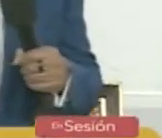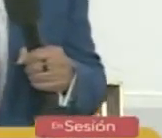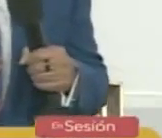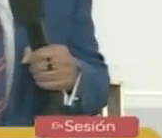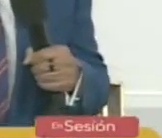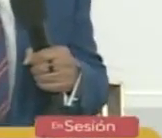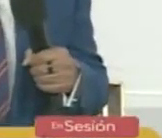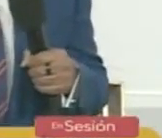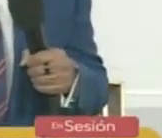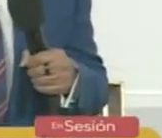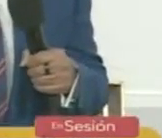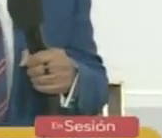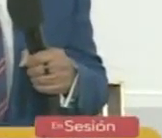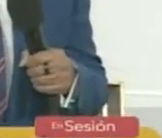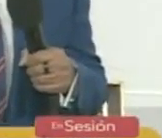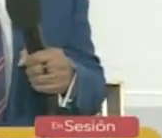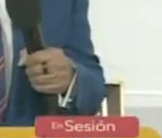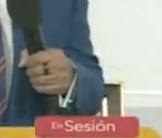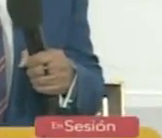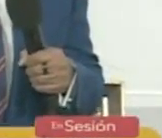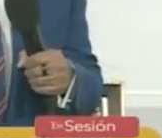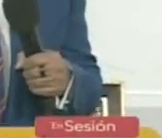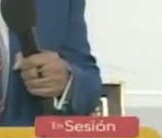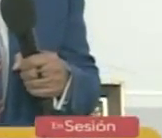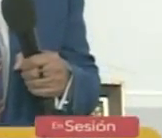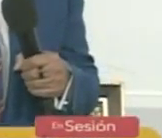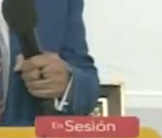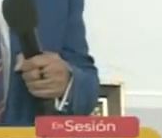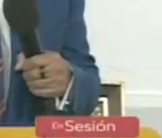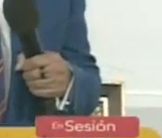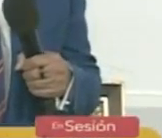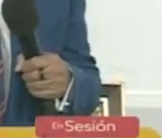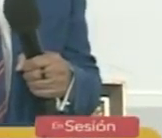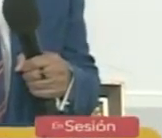Y el complot que puso en riesgo la vida de